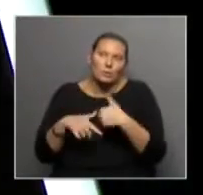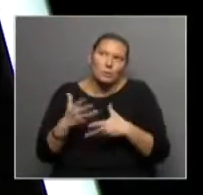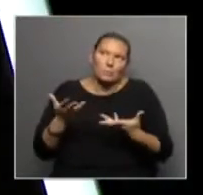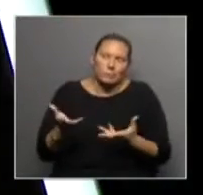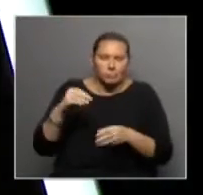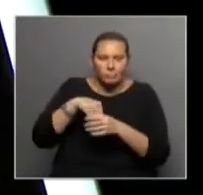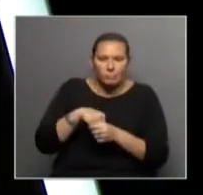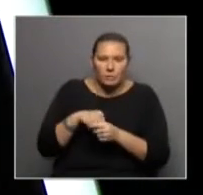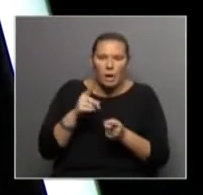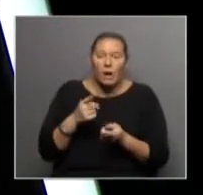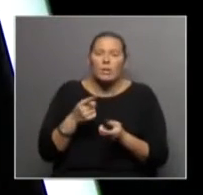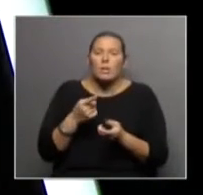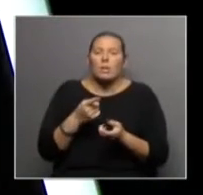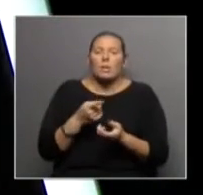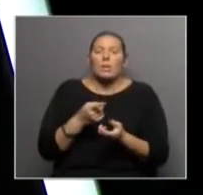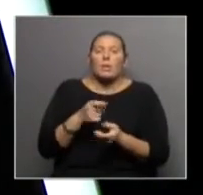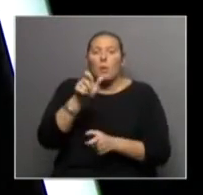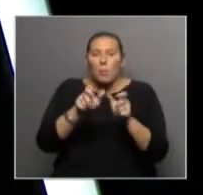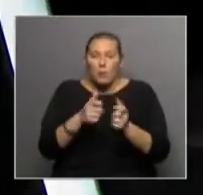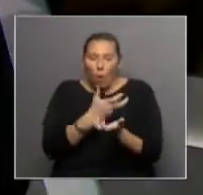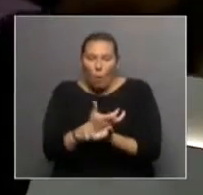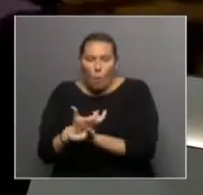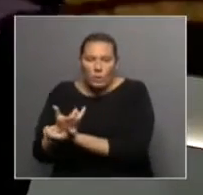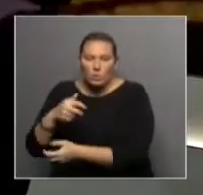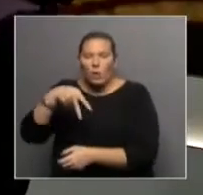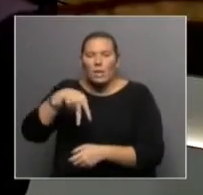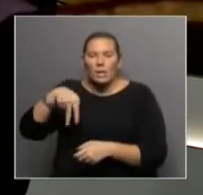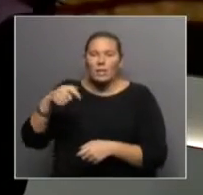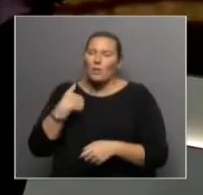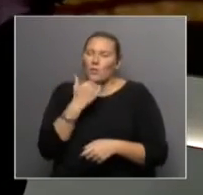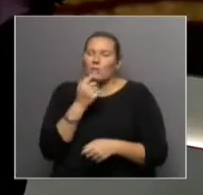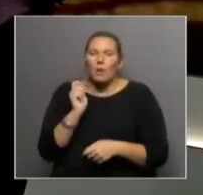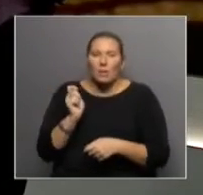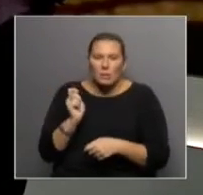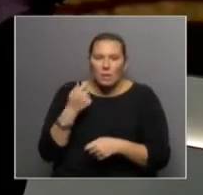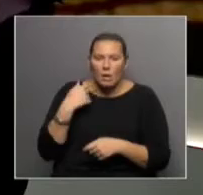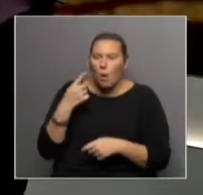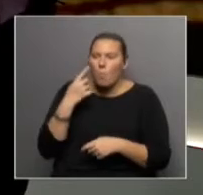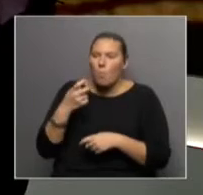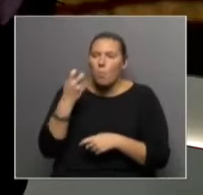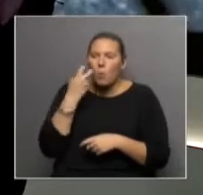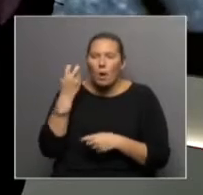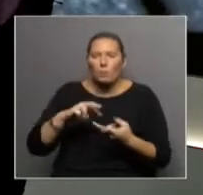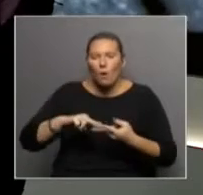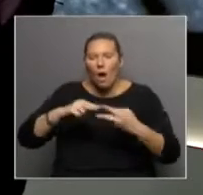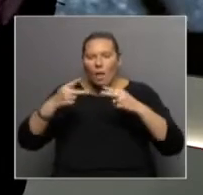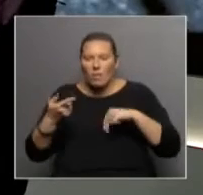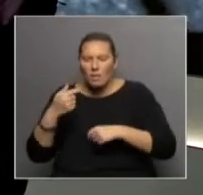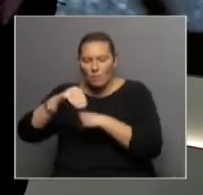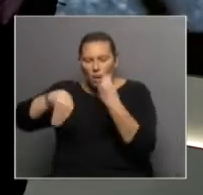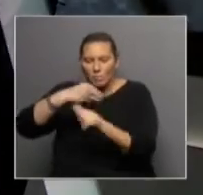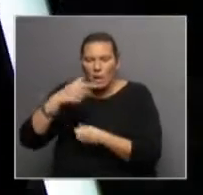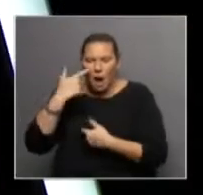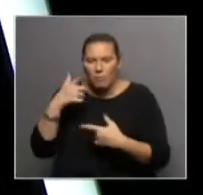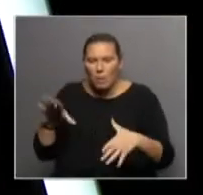custodia de cadáveres todavía NN, tienen la misión de seguir recopilando ADN de familiares y también de seguir, todavía quedan